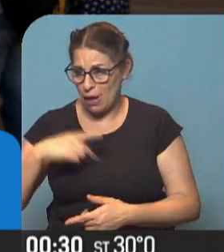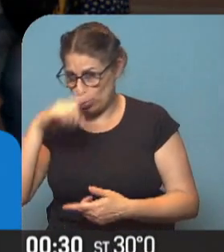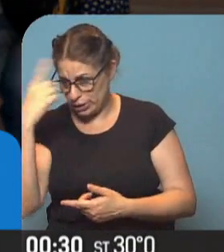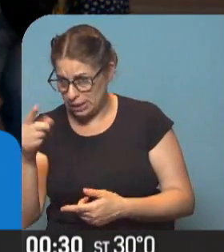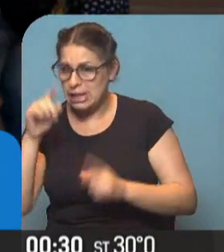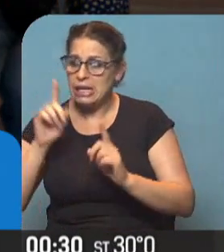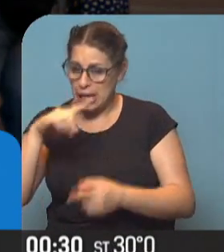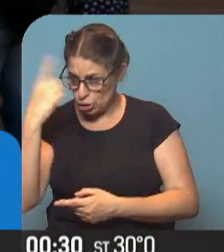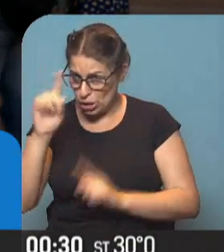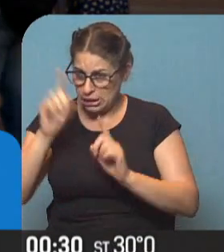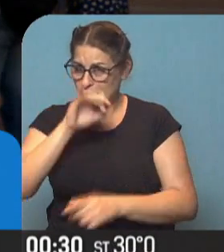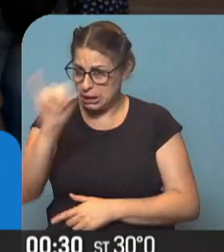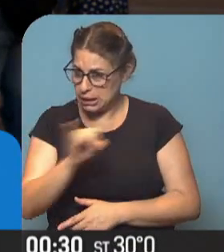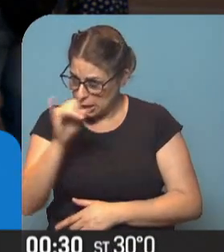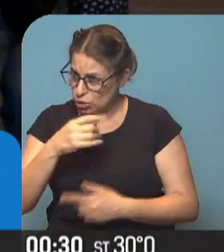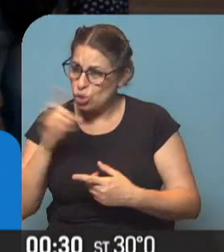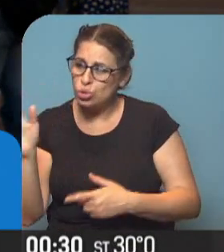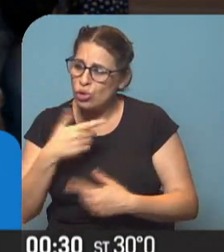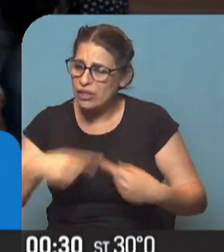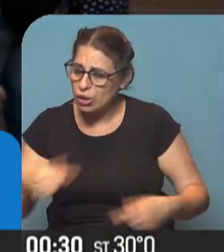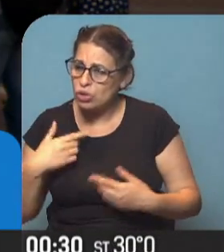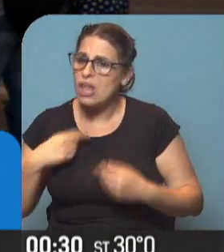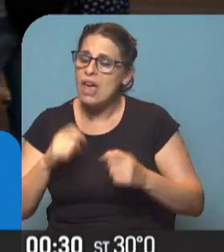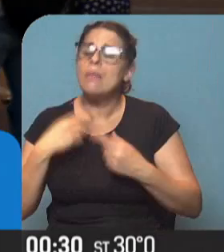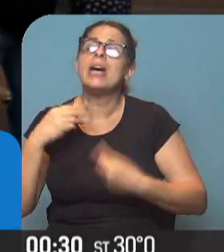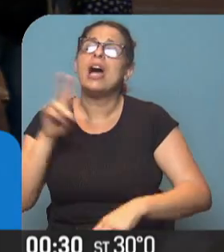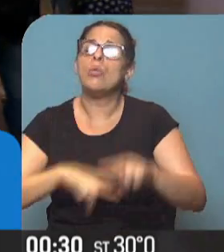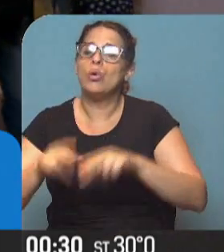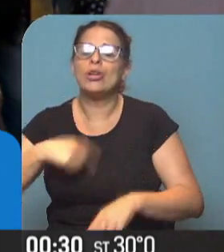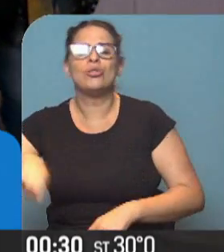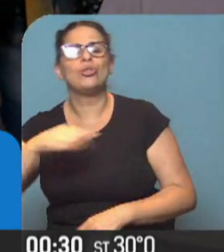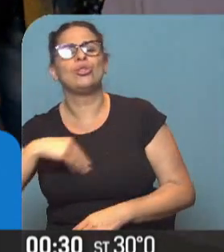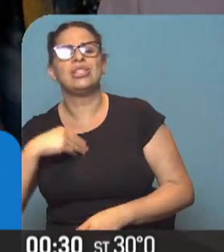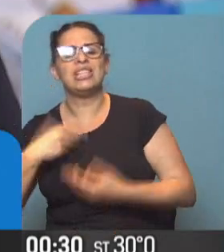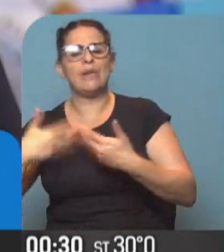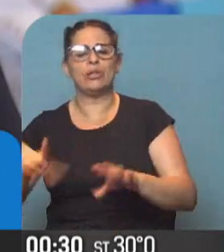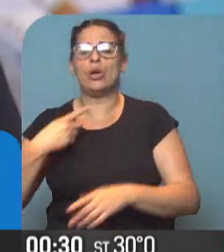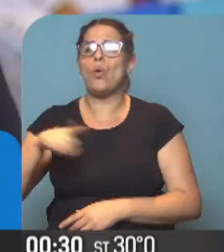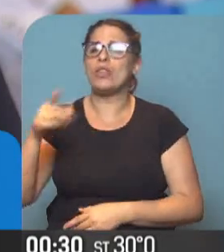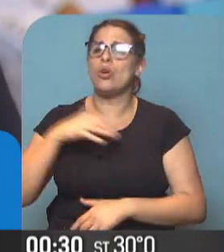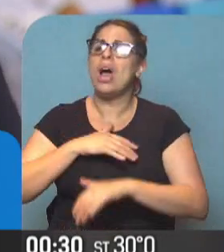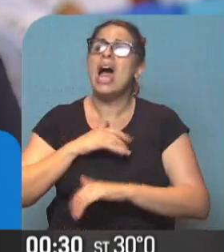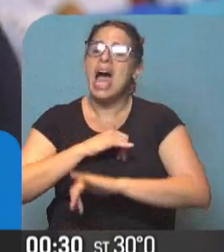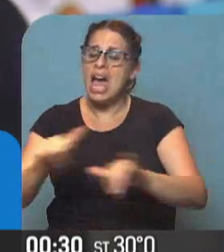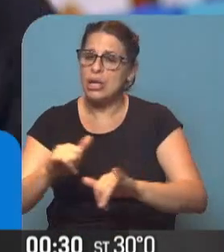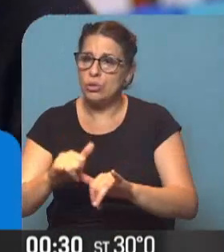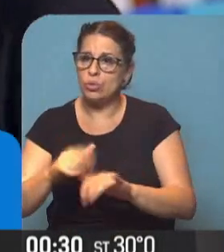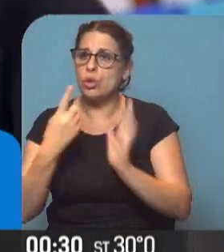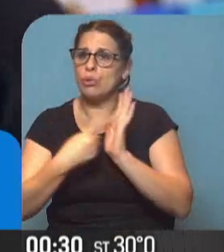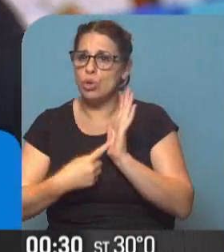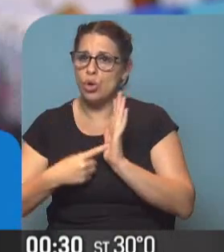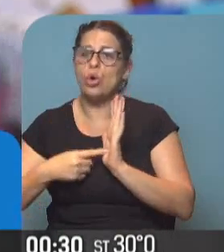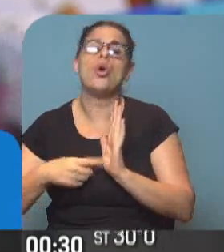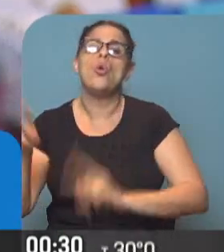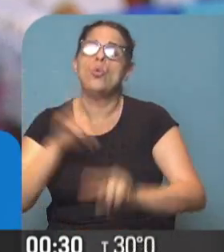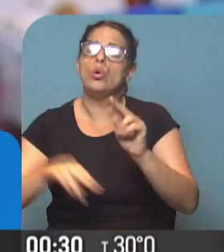nacionales e internacionales sentimos que los abandonaron cuando anunciado en el cese el protocolo de búsqueda y